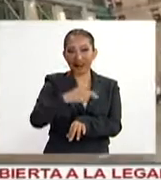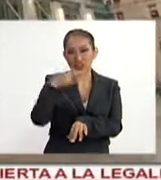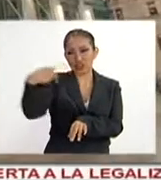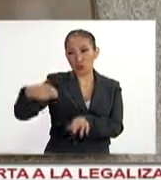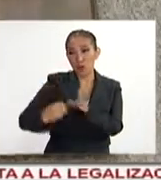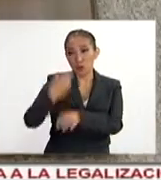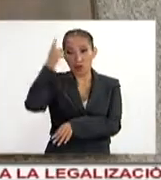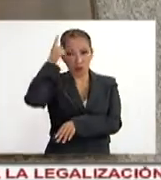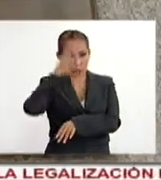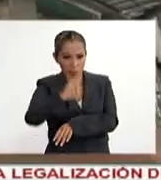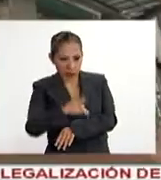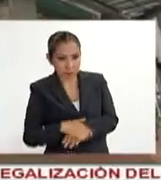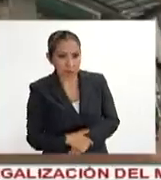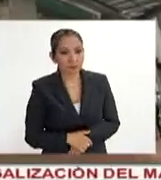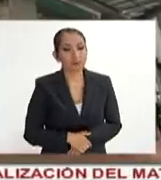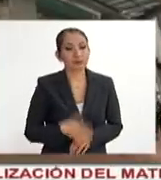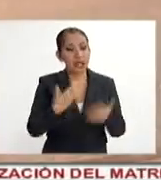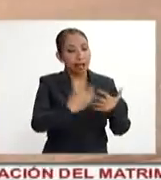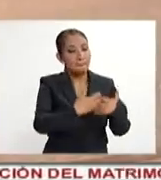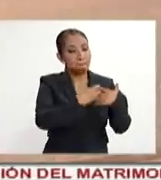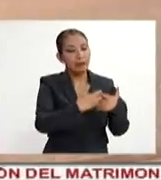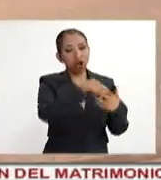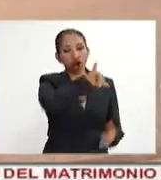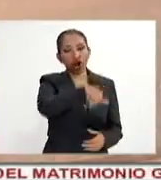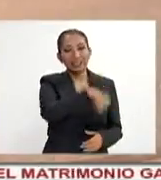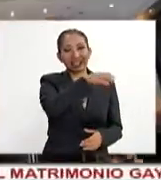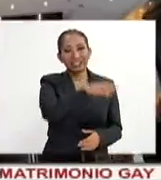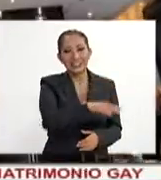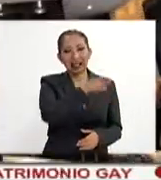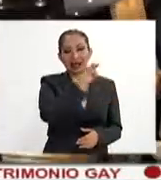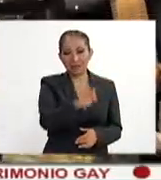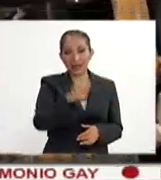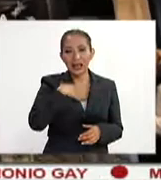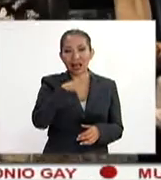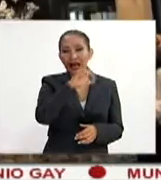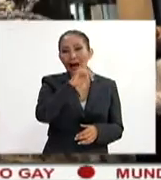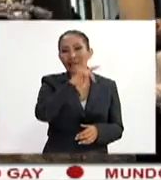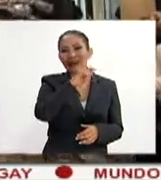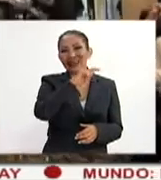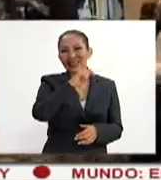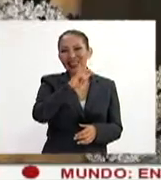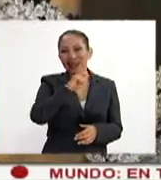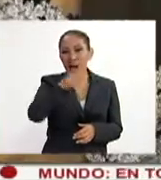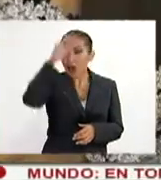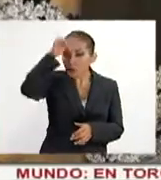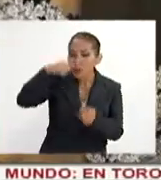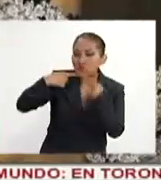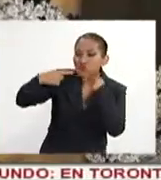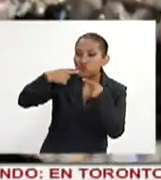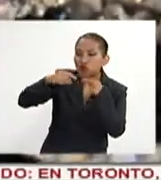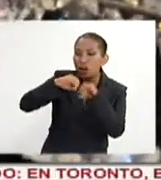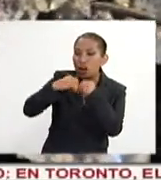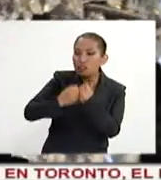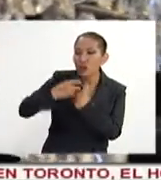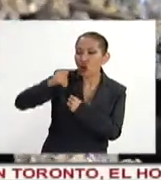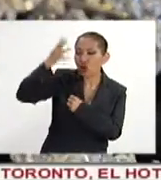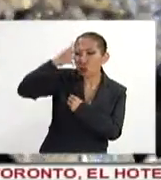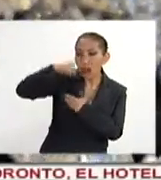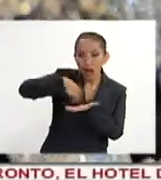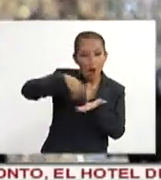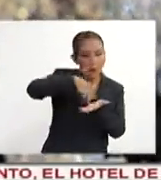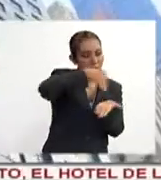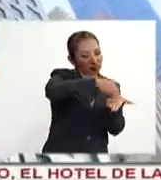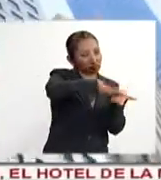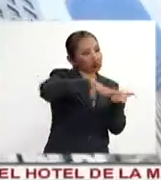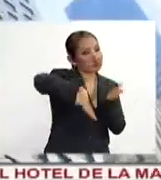sus nuevos dueños. La empresa JCF Capital dijo que llegó a un acuerdo con la organización Trump para comprar el